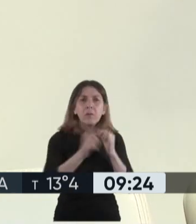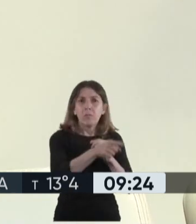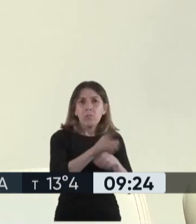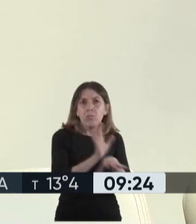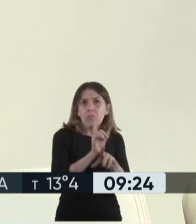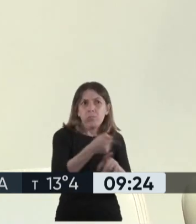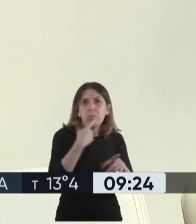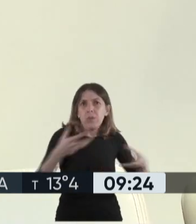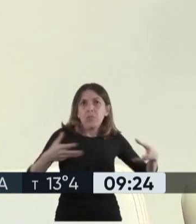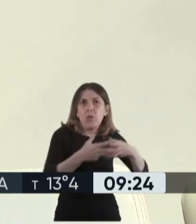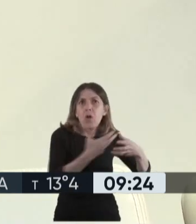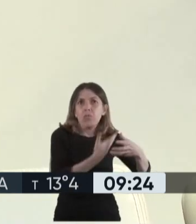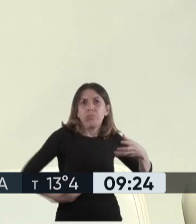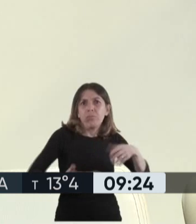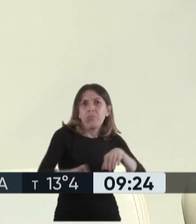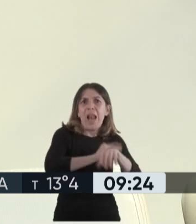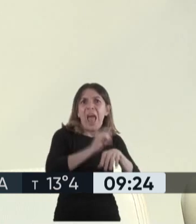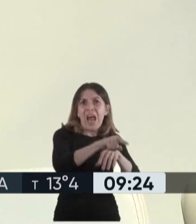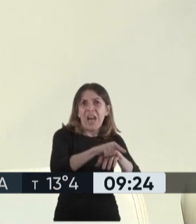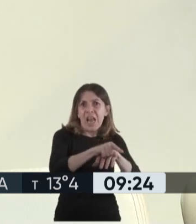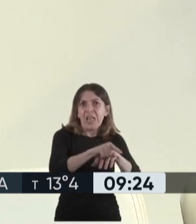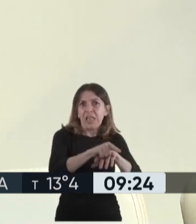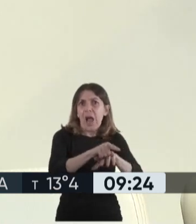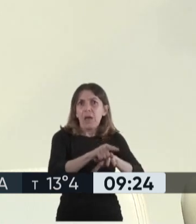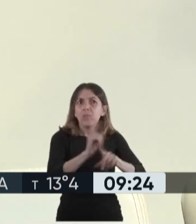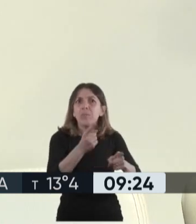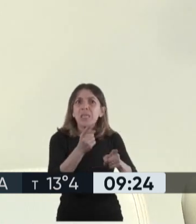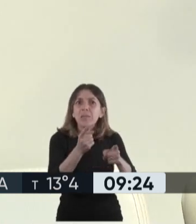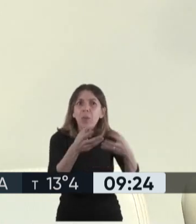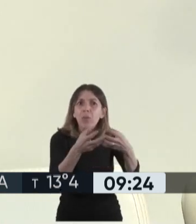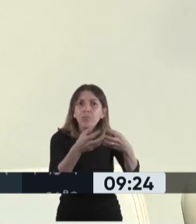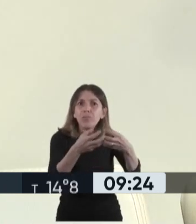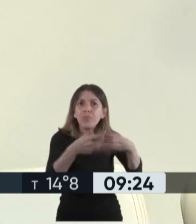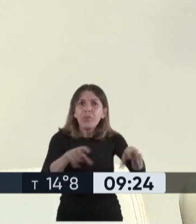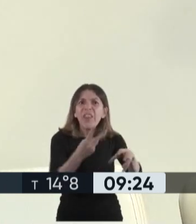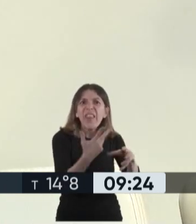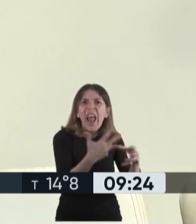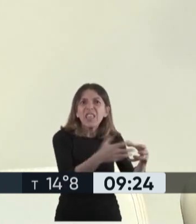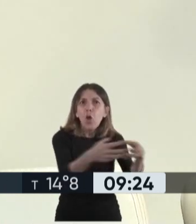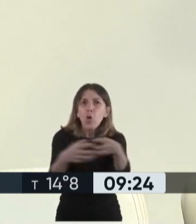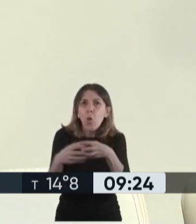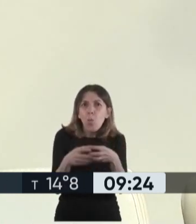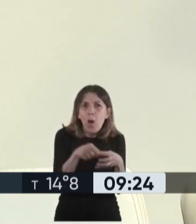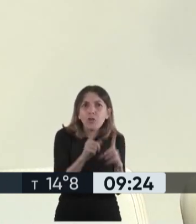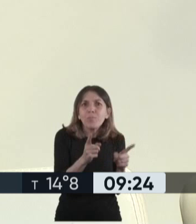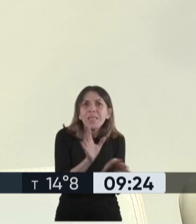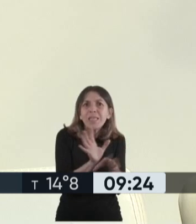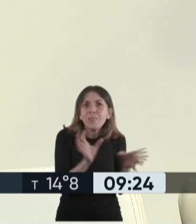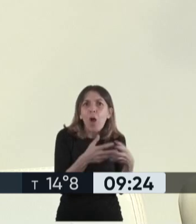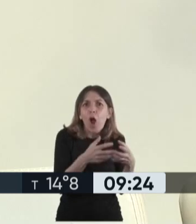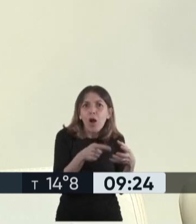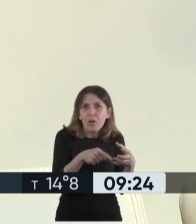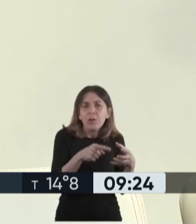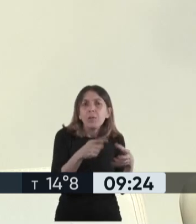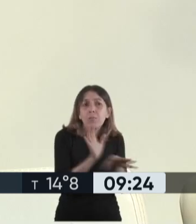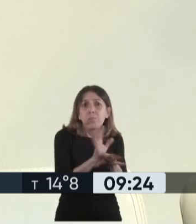el oficialismo local, conducido por Larreta, dividió su propio bloque en 3 minorías sin otorgarle ninguna de ellas a la oposición